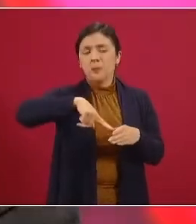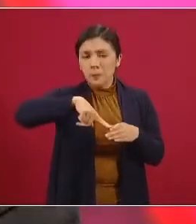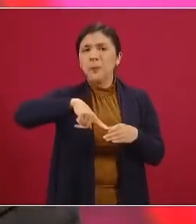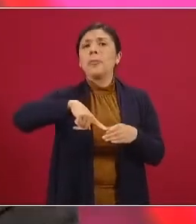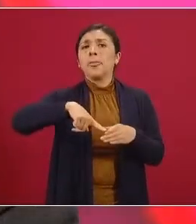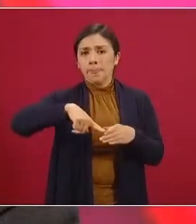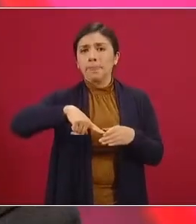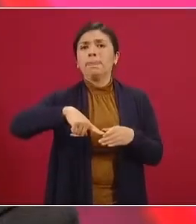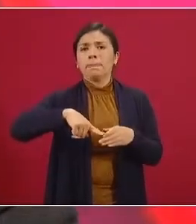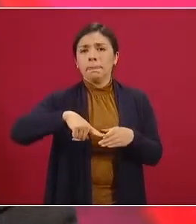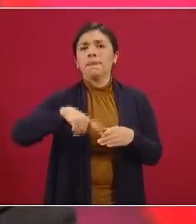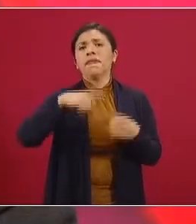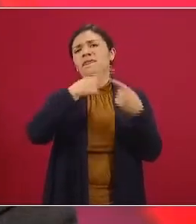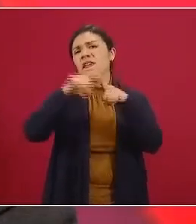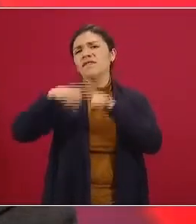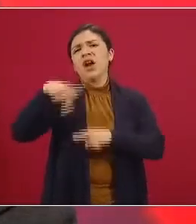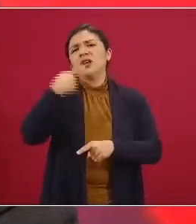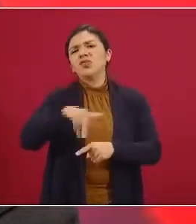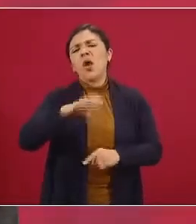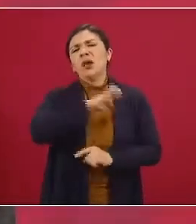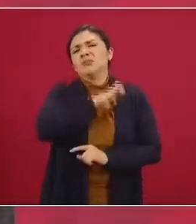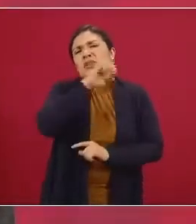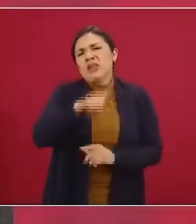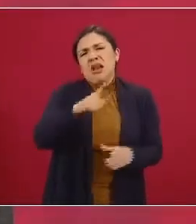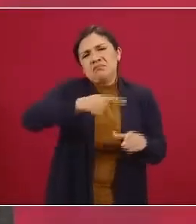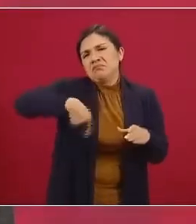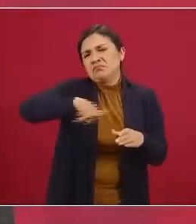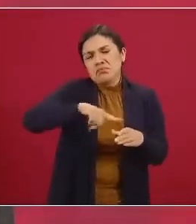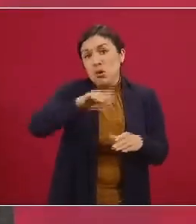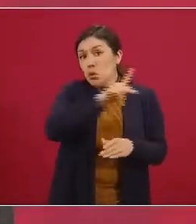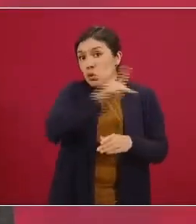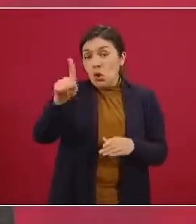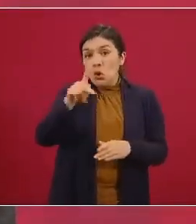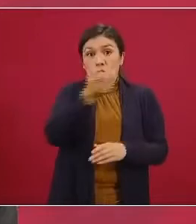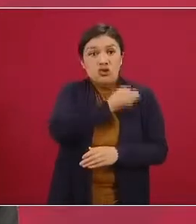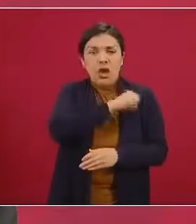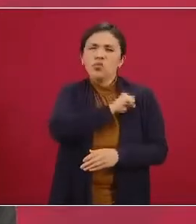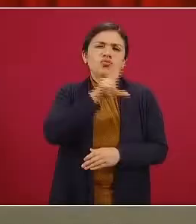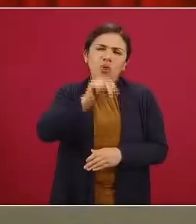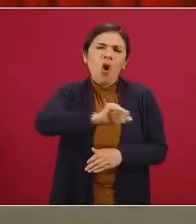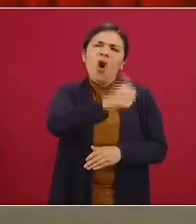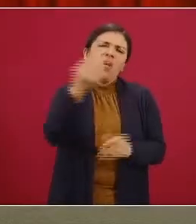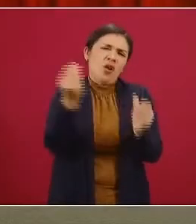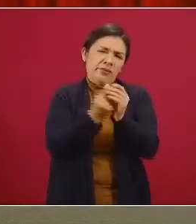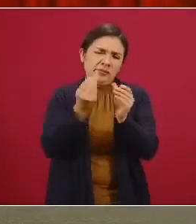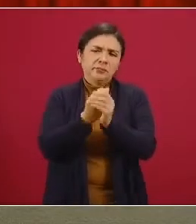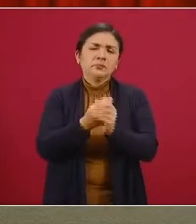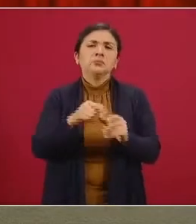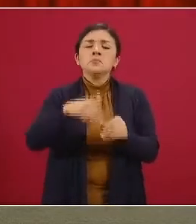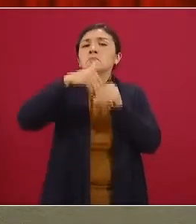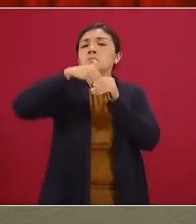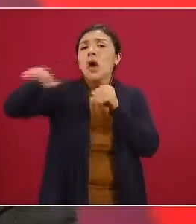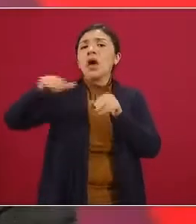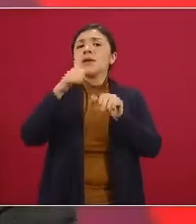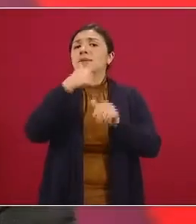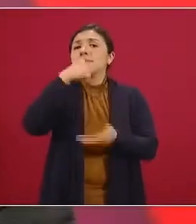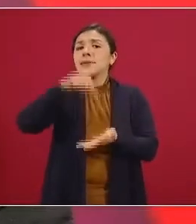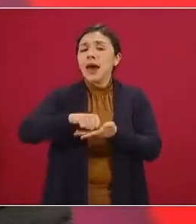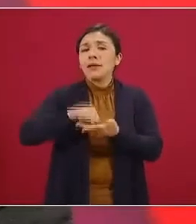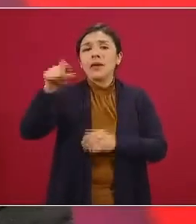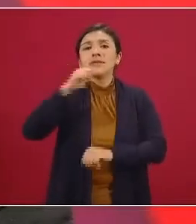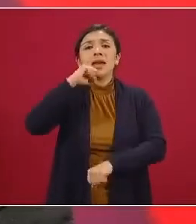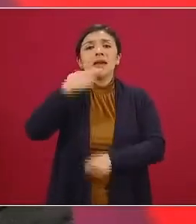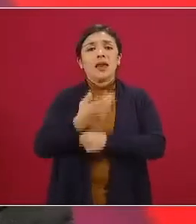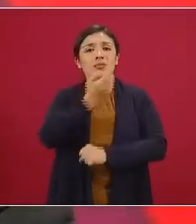en sus distintos campos de conocimiento, no todos en el campo de la salud, le mandaron una carta al secretario de Salud,